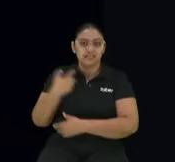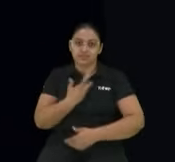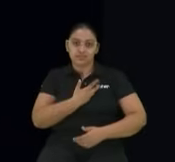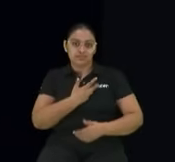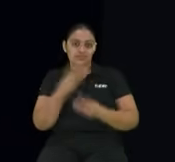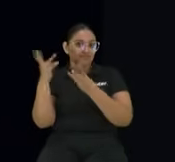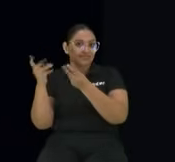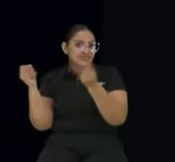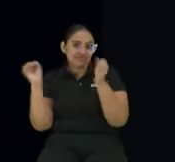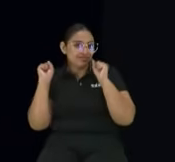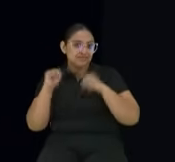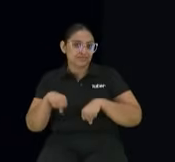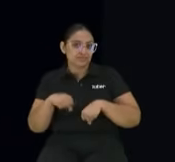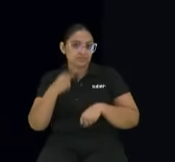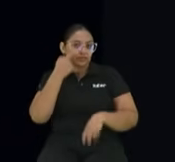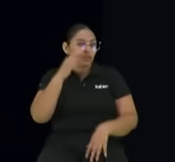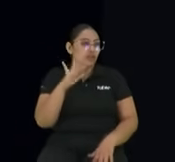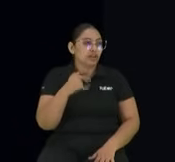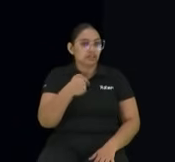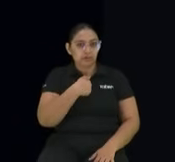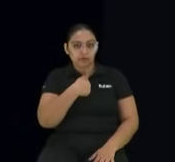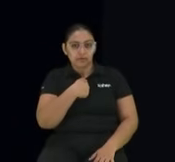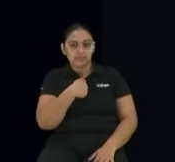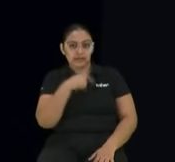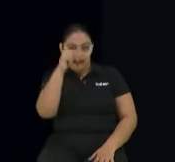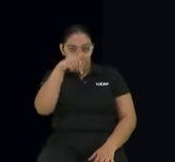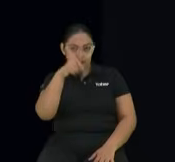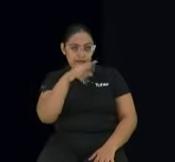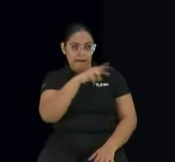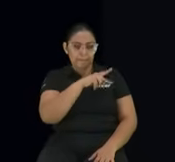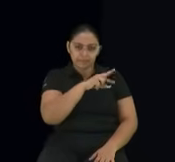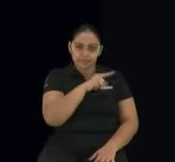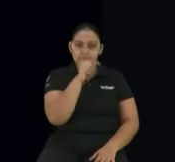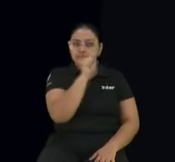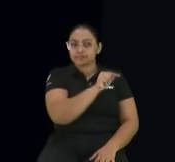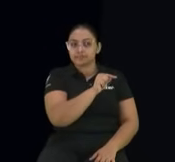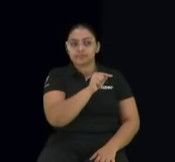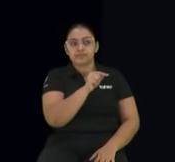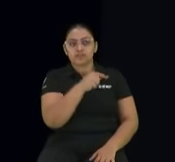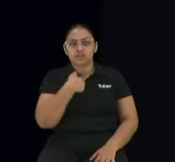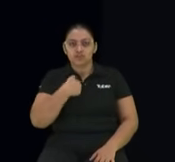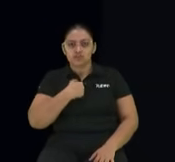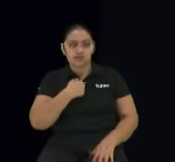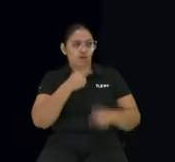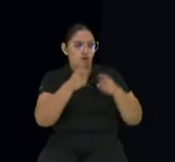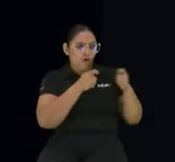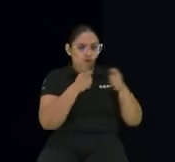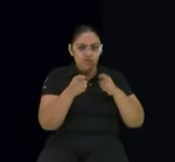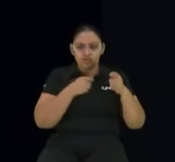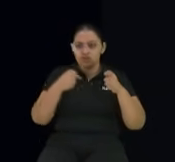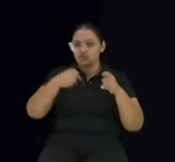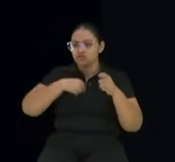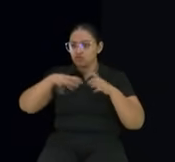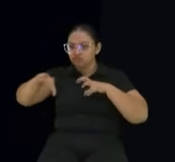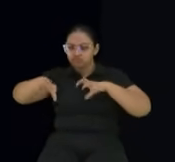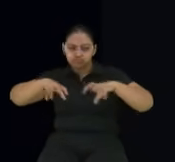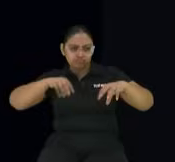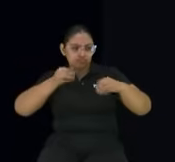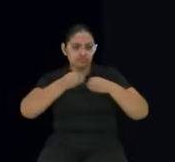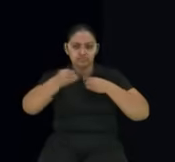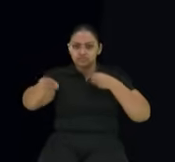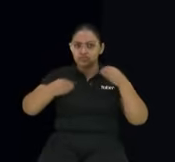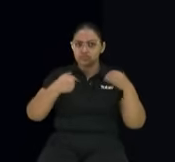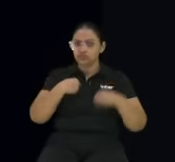consejero me dice mira pastor la situación está así Esto va para acá y Esto va para allá yo no me he abatido porque con